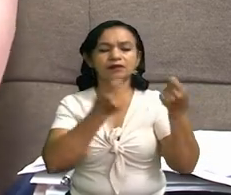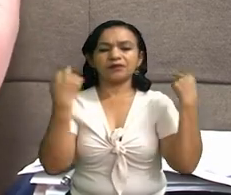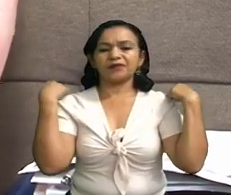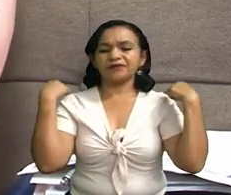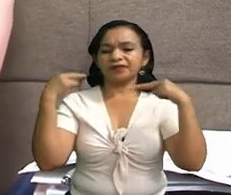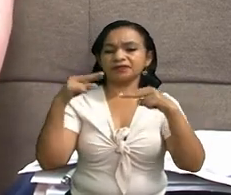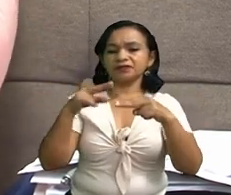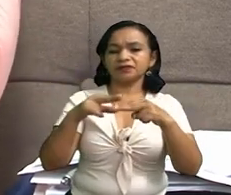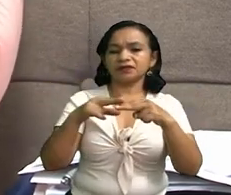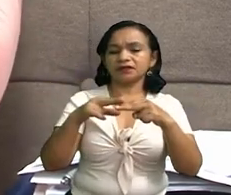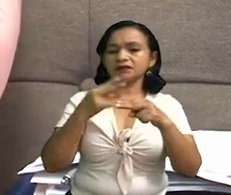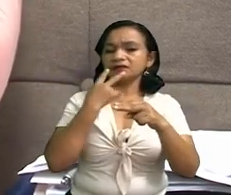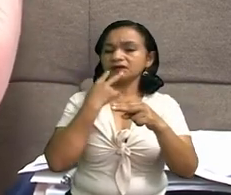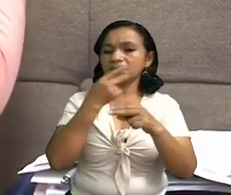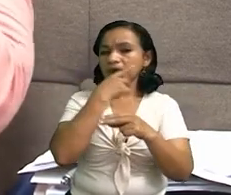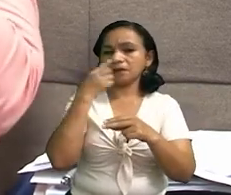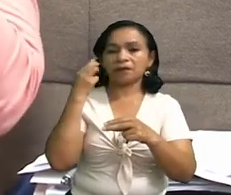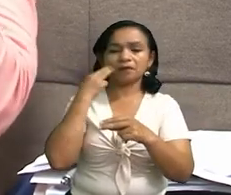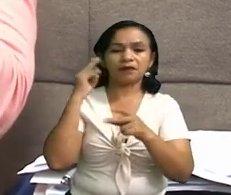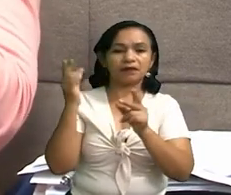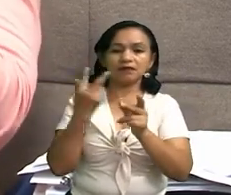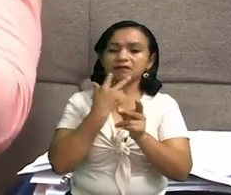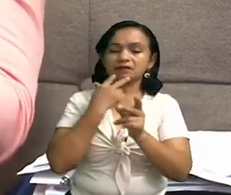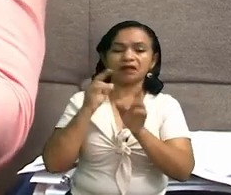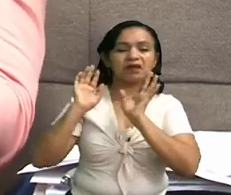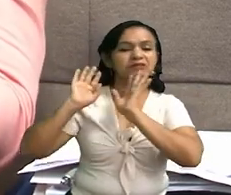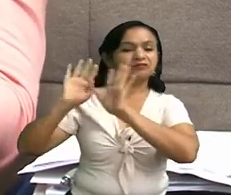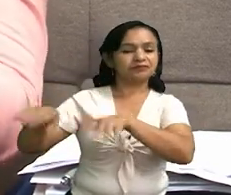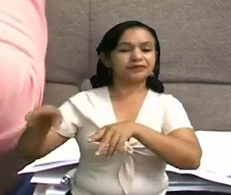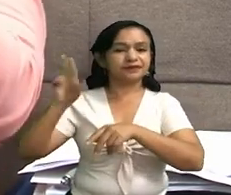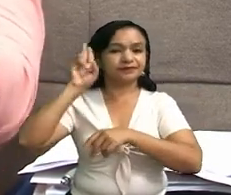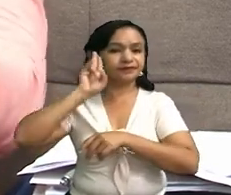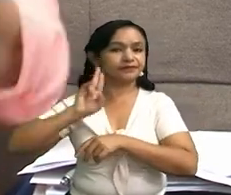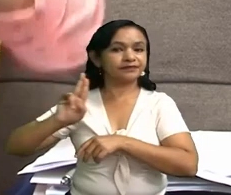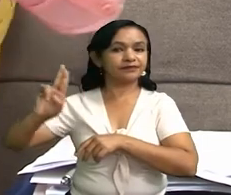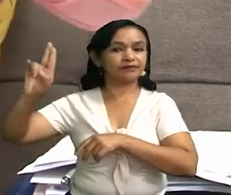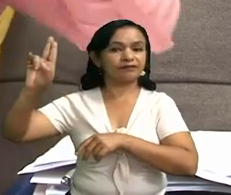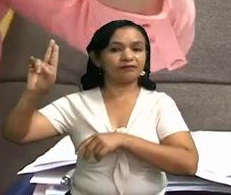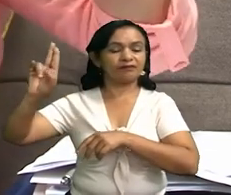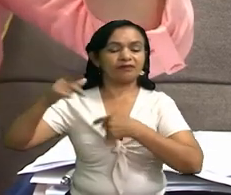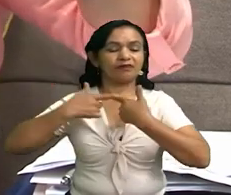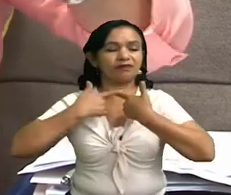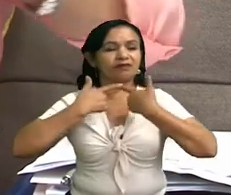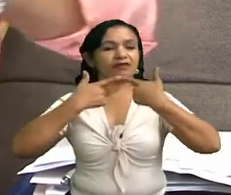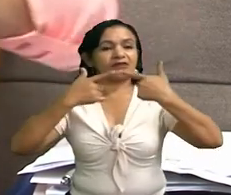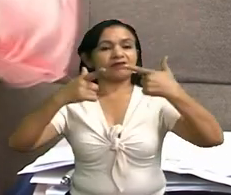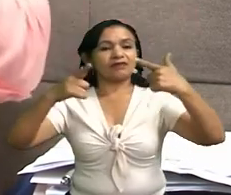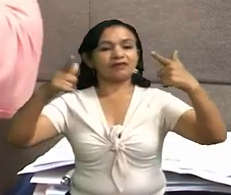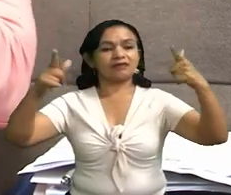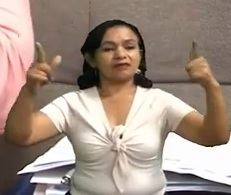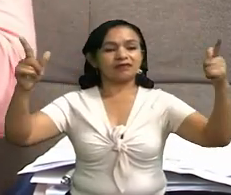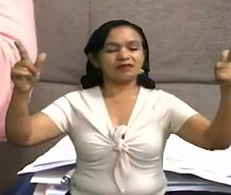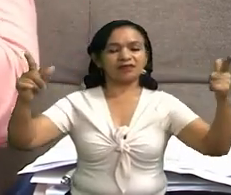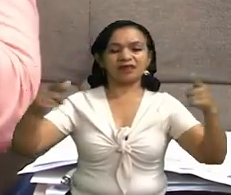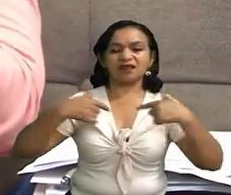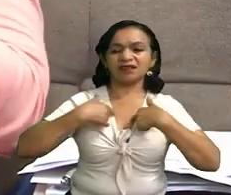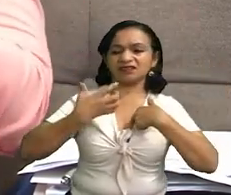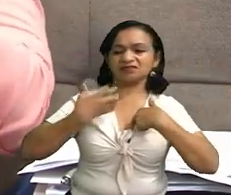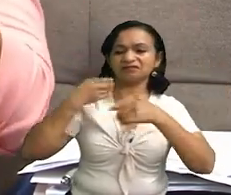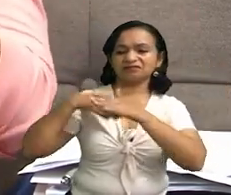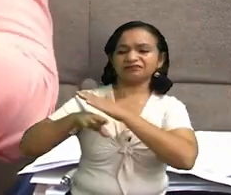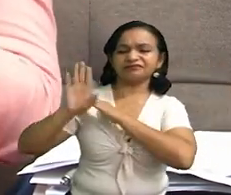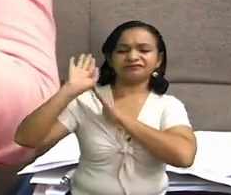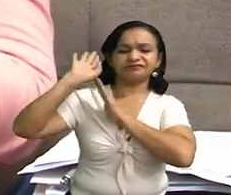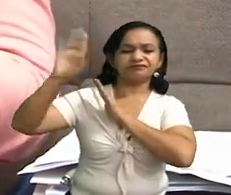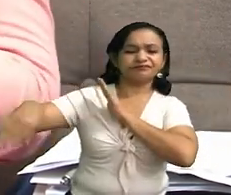profesores, de la secundaria ni de los padres, entonces él cree que la universidad llegó y es libre, que va a entrar a clase cuando quiera,